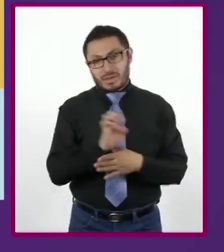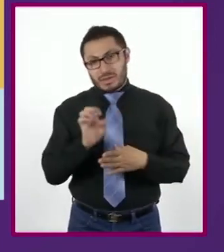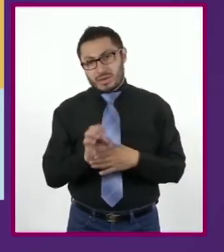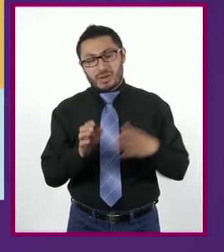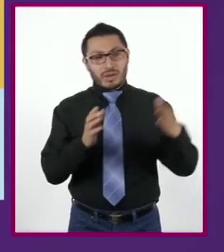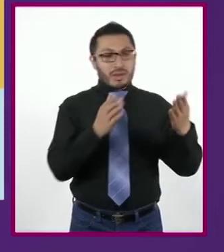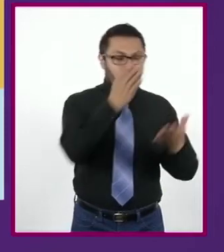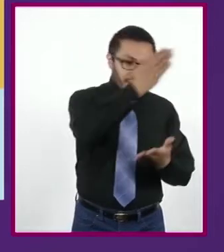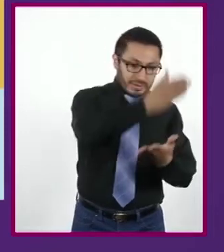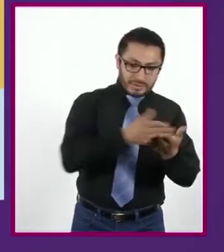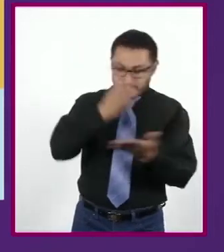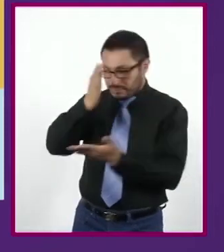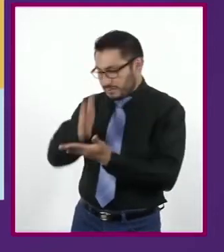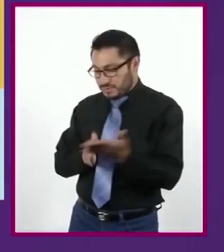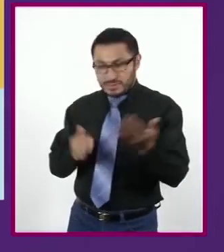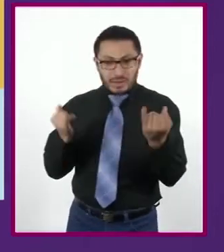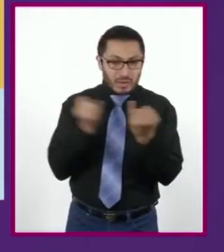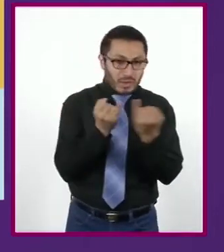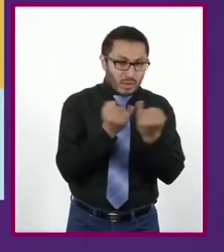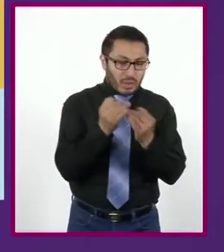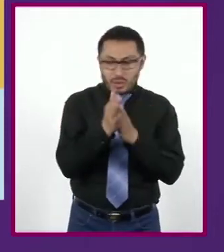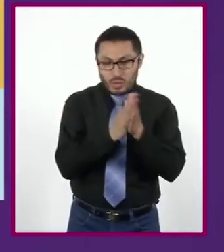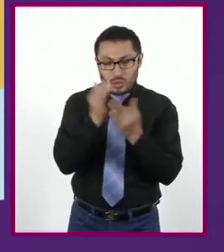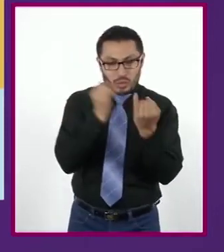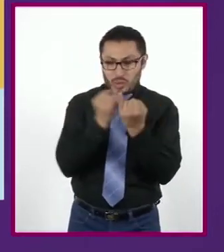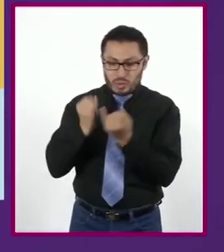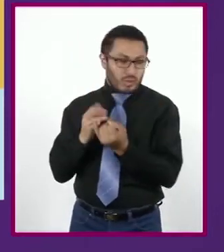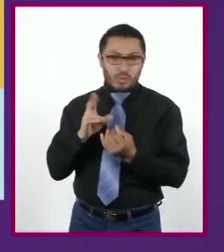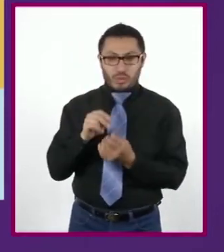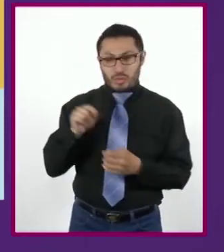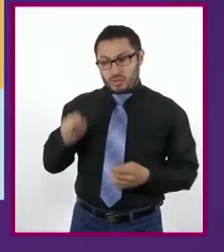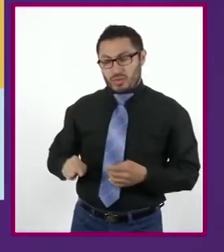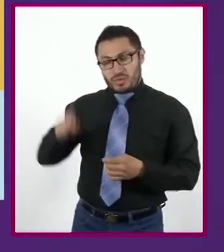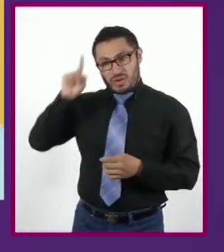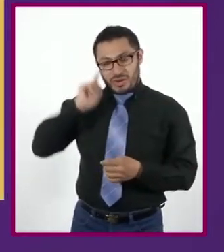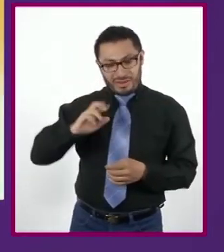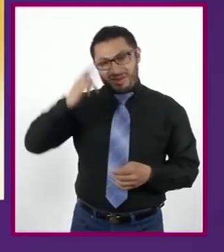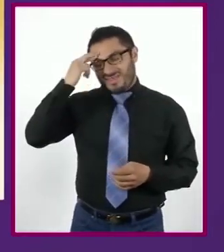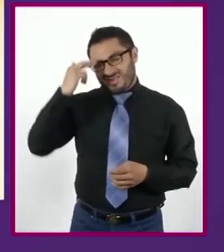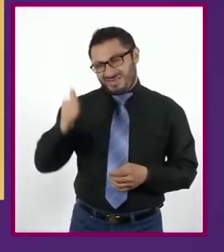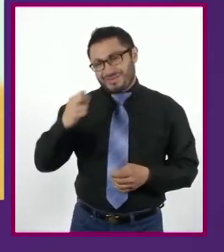chocolate no son congruentes. Y Camila tiene razón.